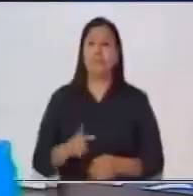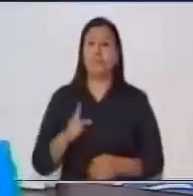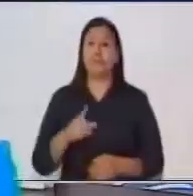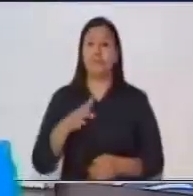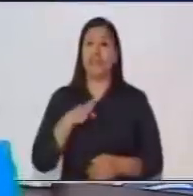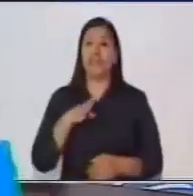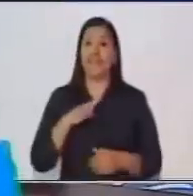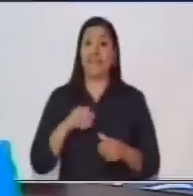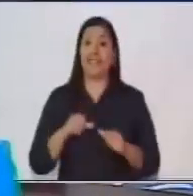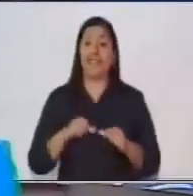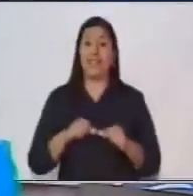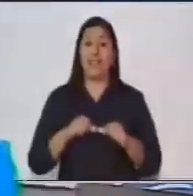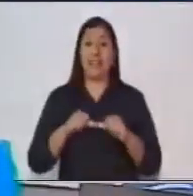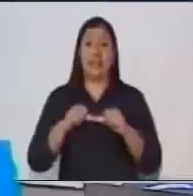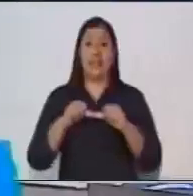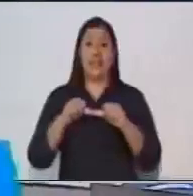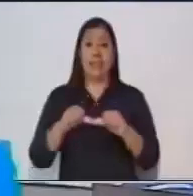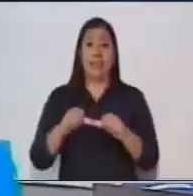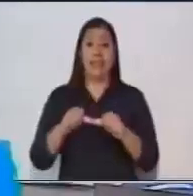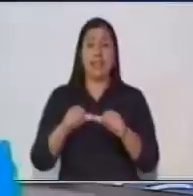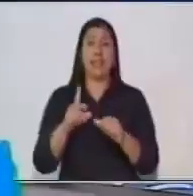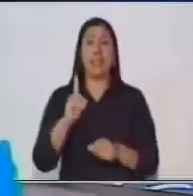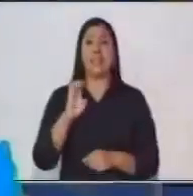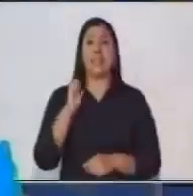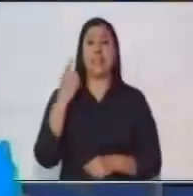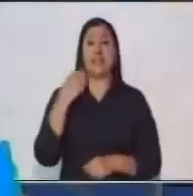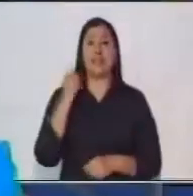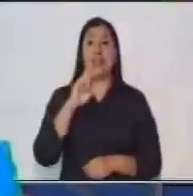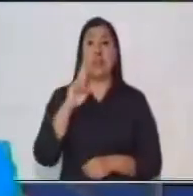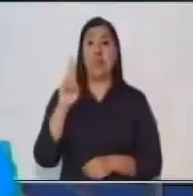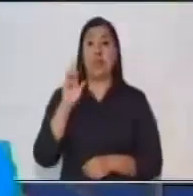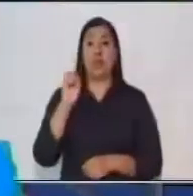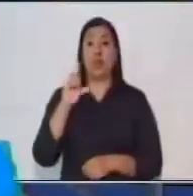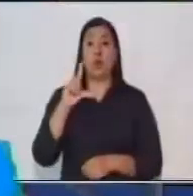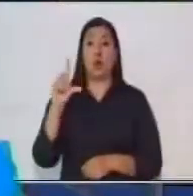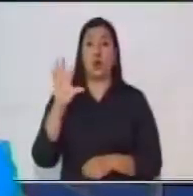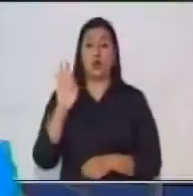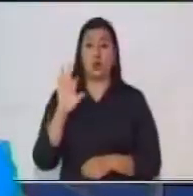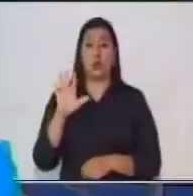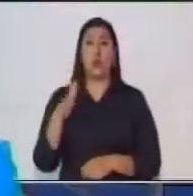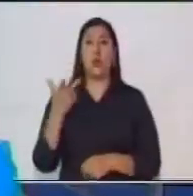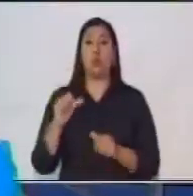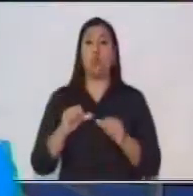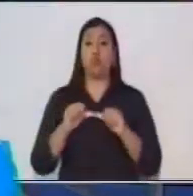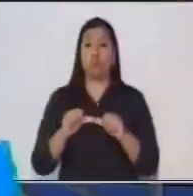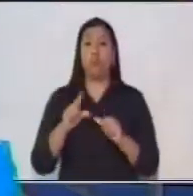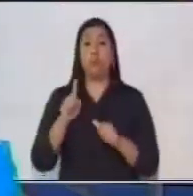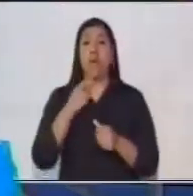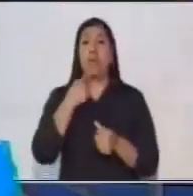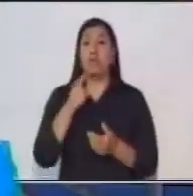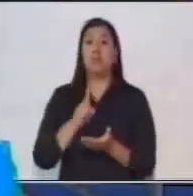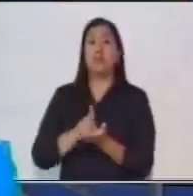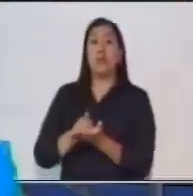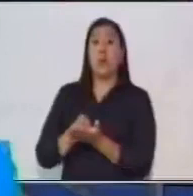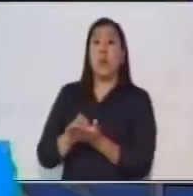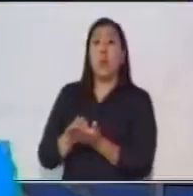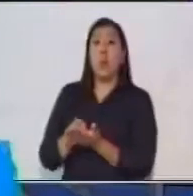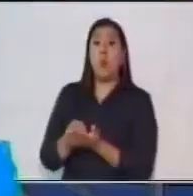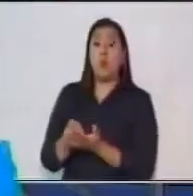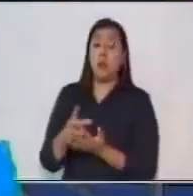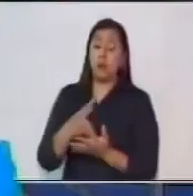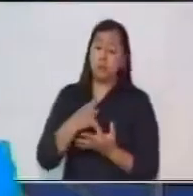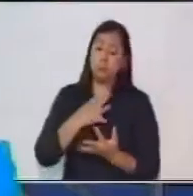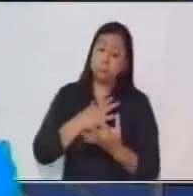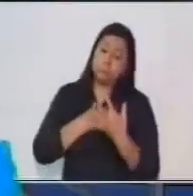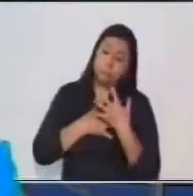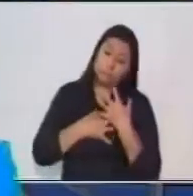el desarrollo que nos dice: la oruga estaba muy triste porque no